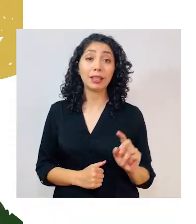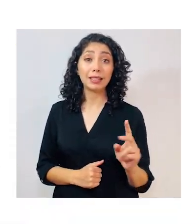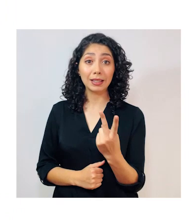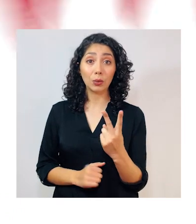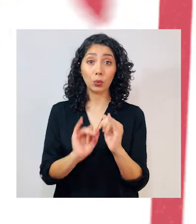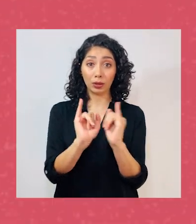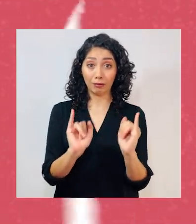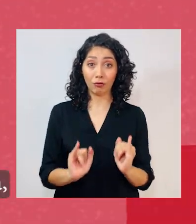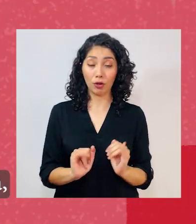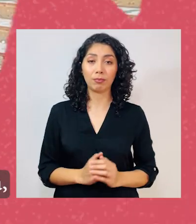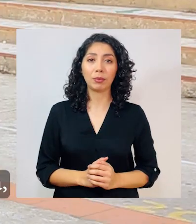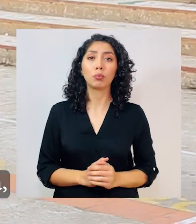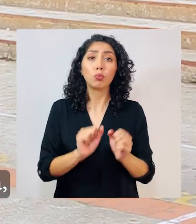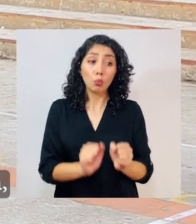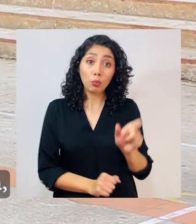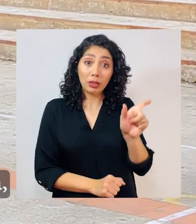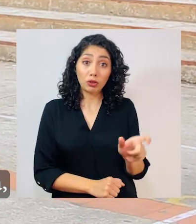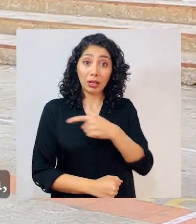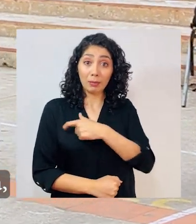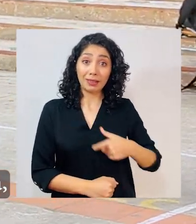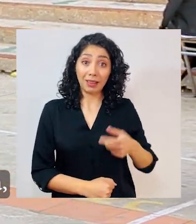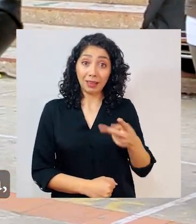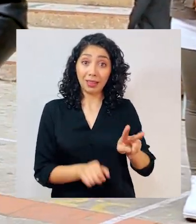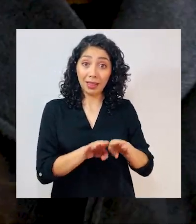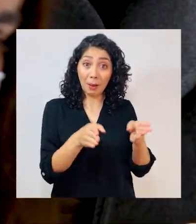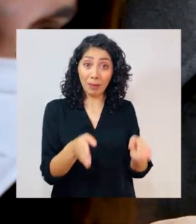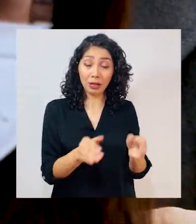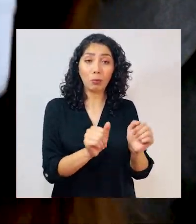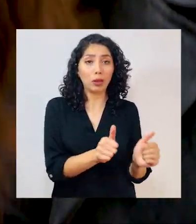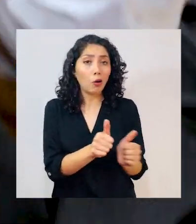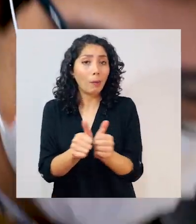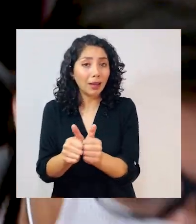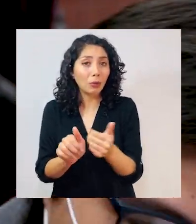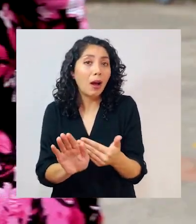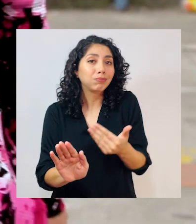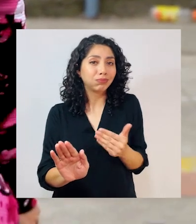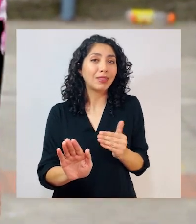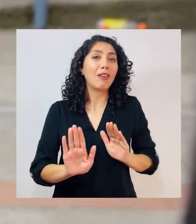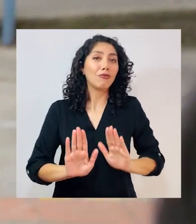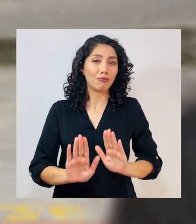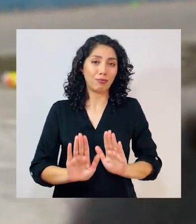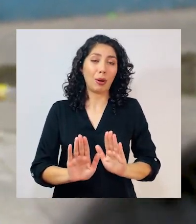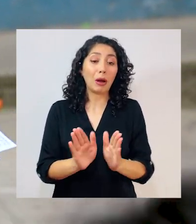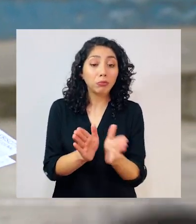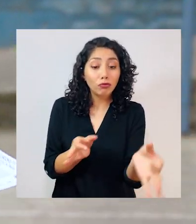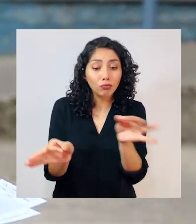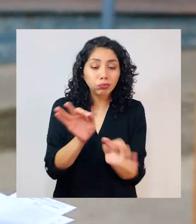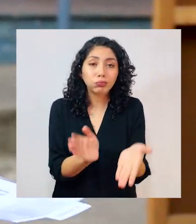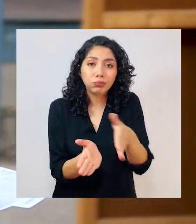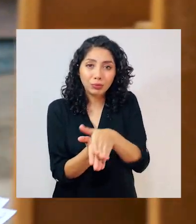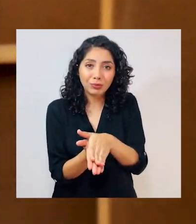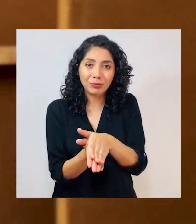Segunda modalidad. Será asistido por el presidente o presidenta de la mesa quien se quedará fuera de la Cámara para doblar y cerrar el voto.